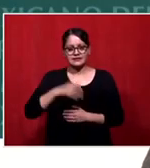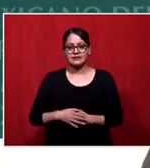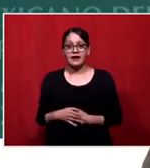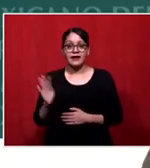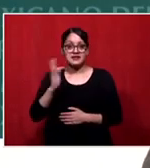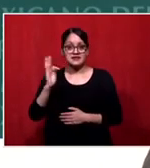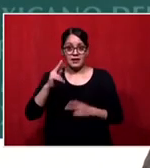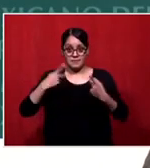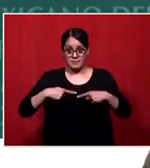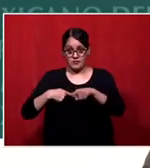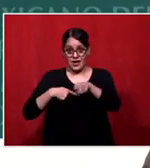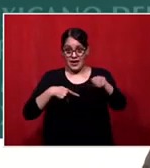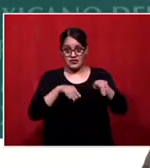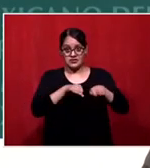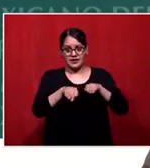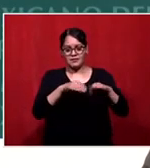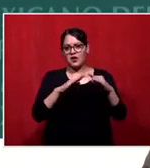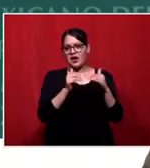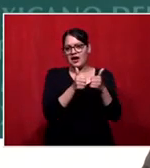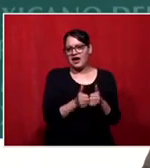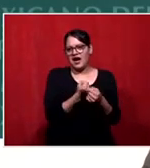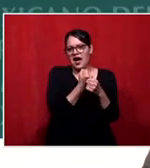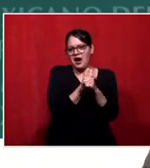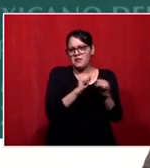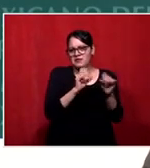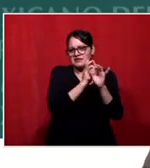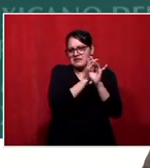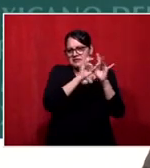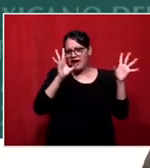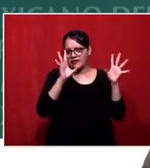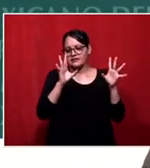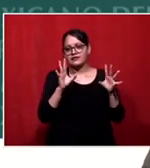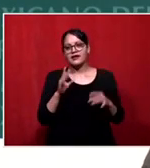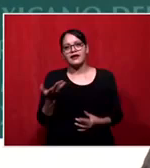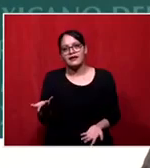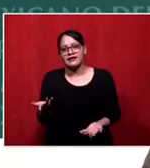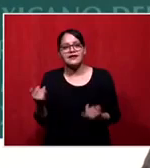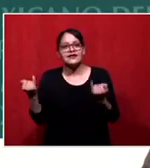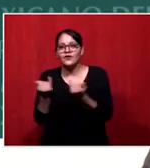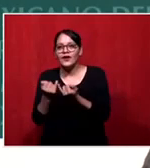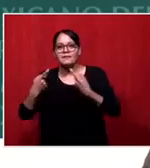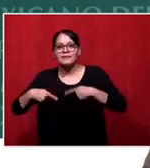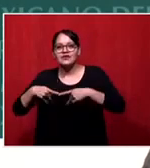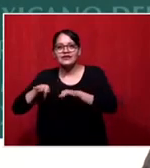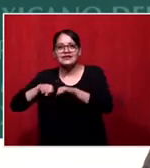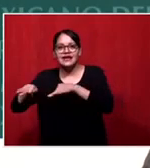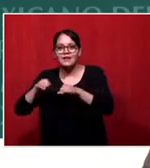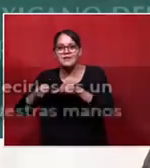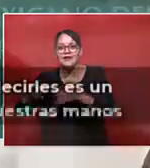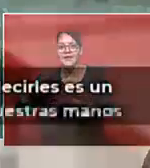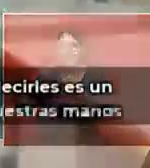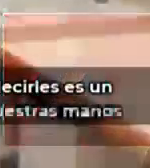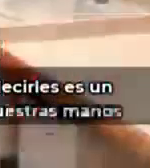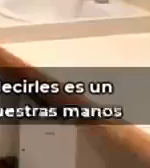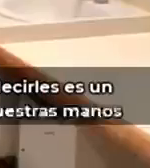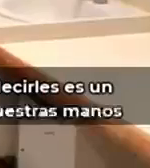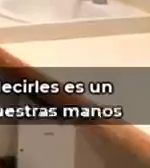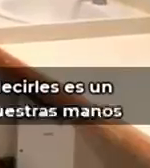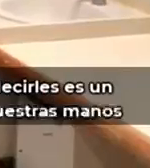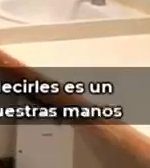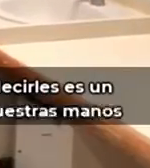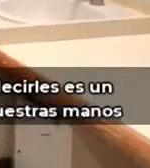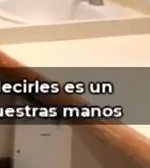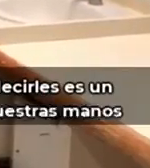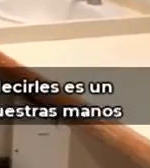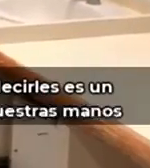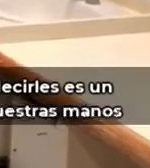Si los ciudadanos están cansados de no salir, los trabajadores de la salud están cansados de no poder ir a su casa también. También están cansados